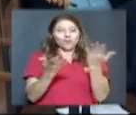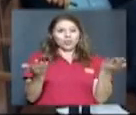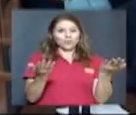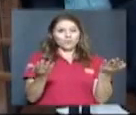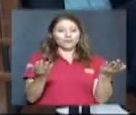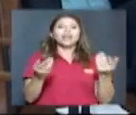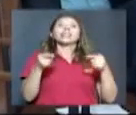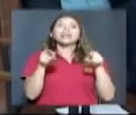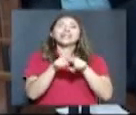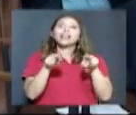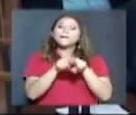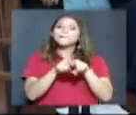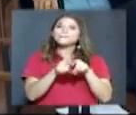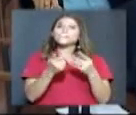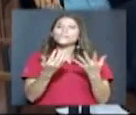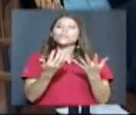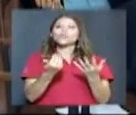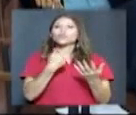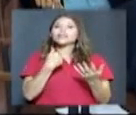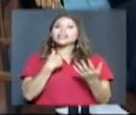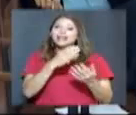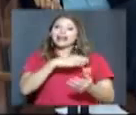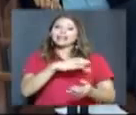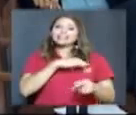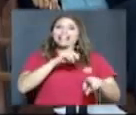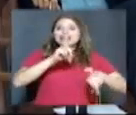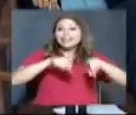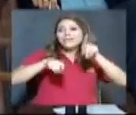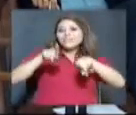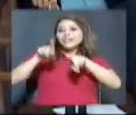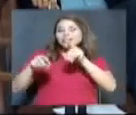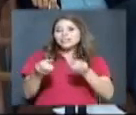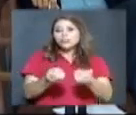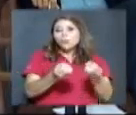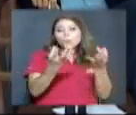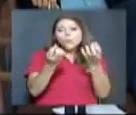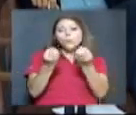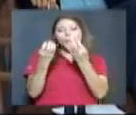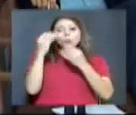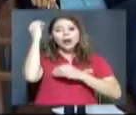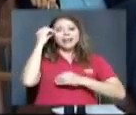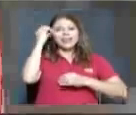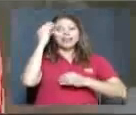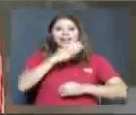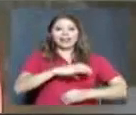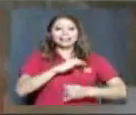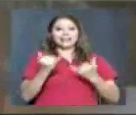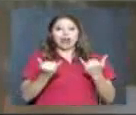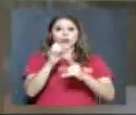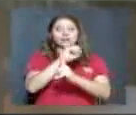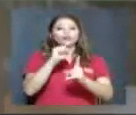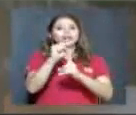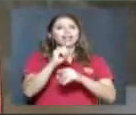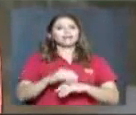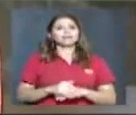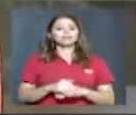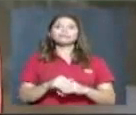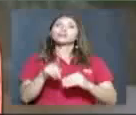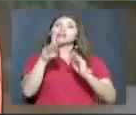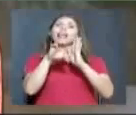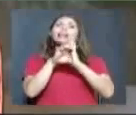de diversificación y de pluralidad que caracteriza a esta sociedad hoy en día. Un ejemplo